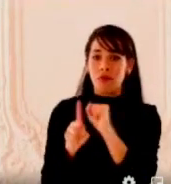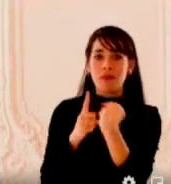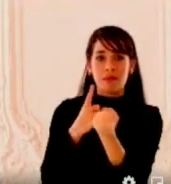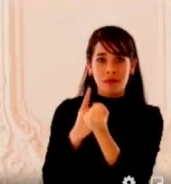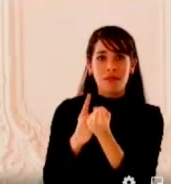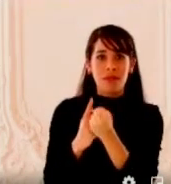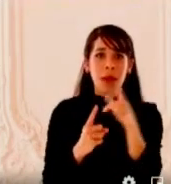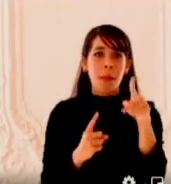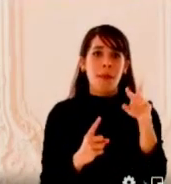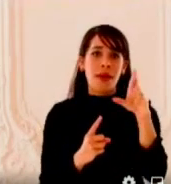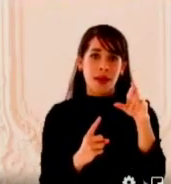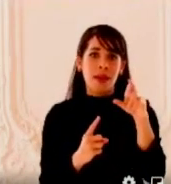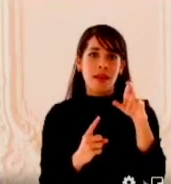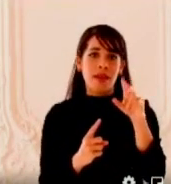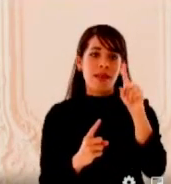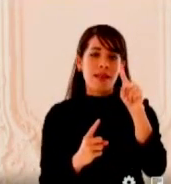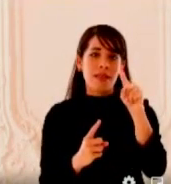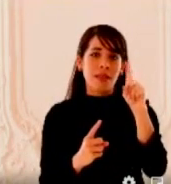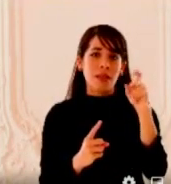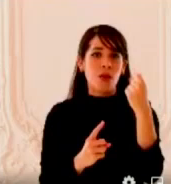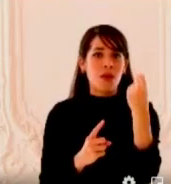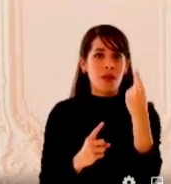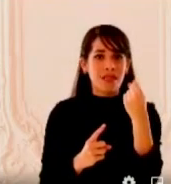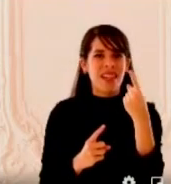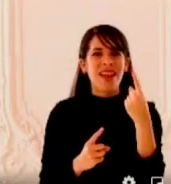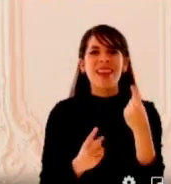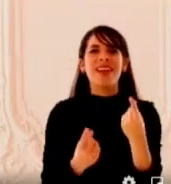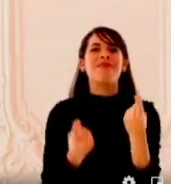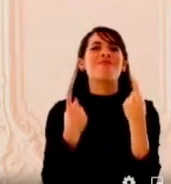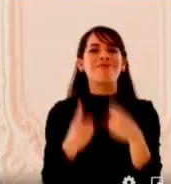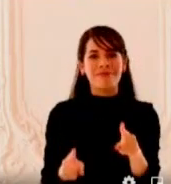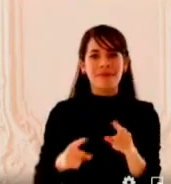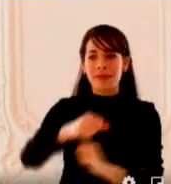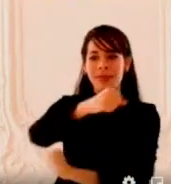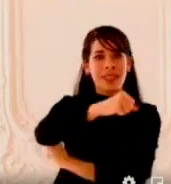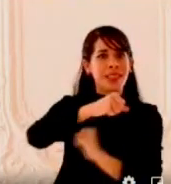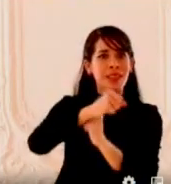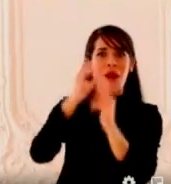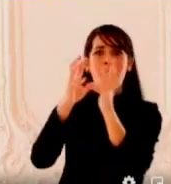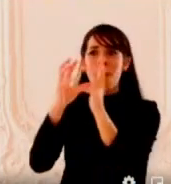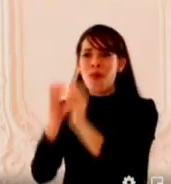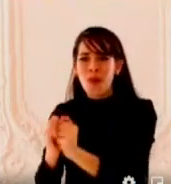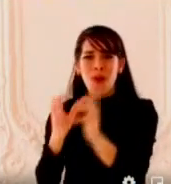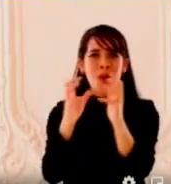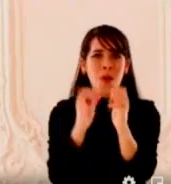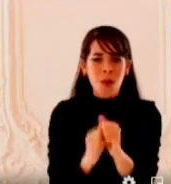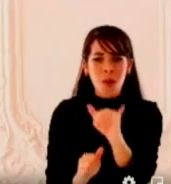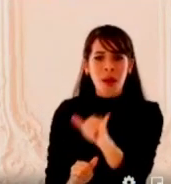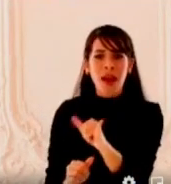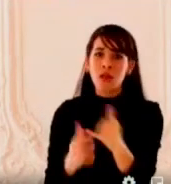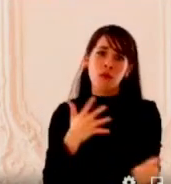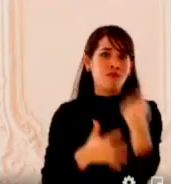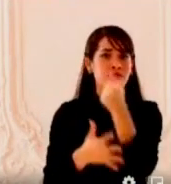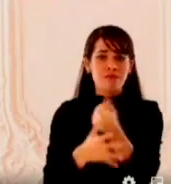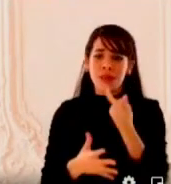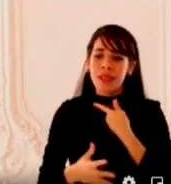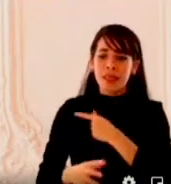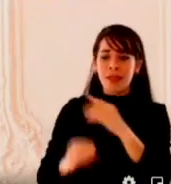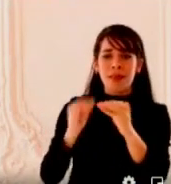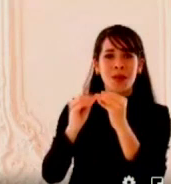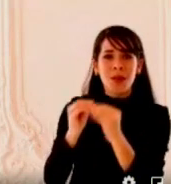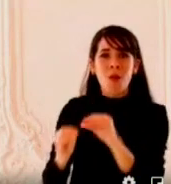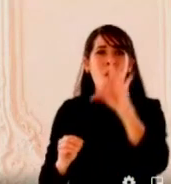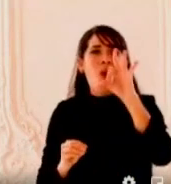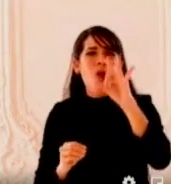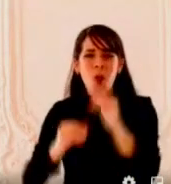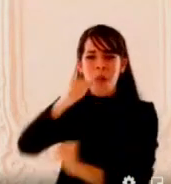San Sebastián y Moca, se colapsaron puentes, eso es prioridad, instalamos los puentes modulares. Fueron 9 puentes